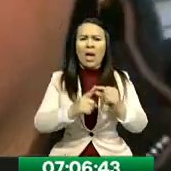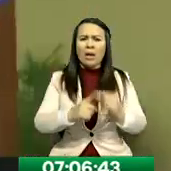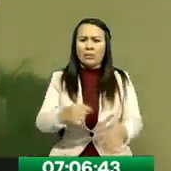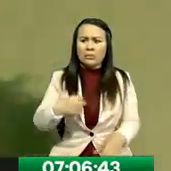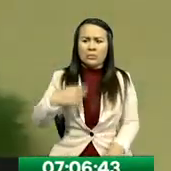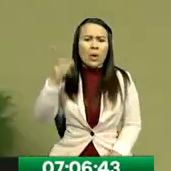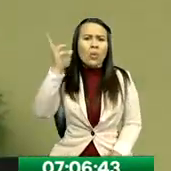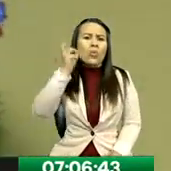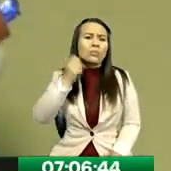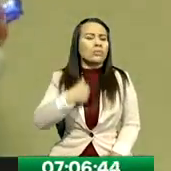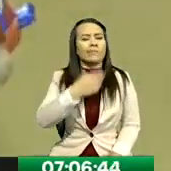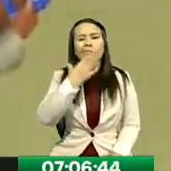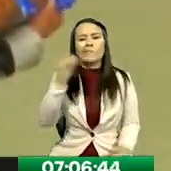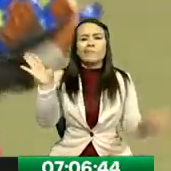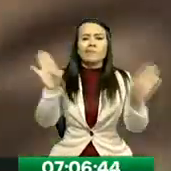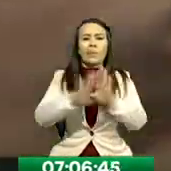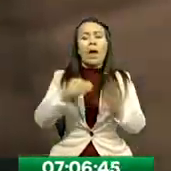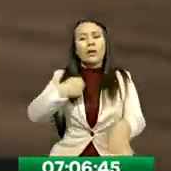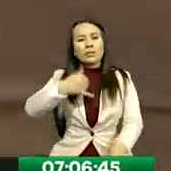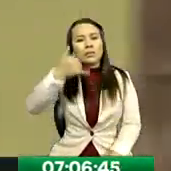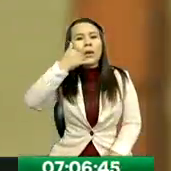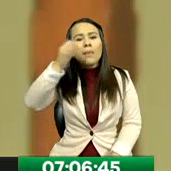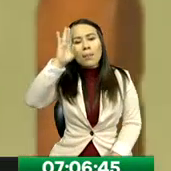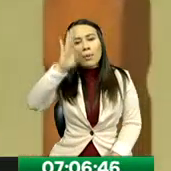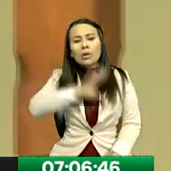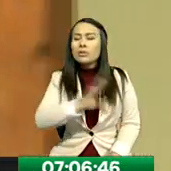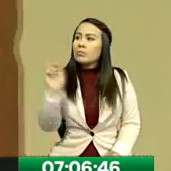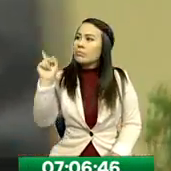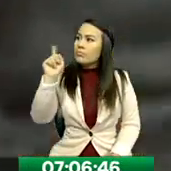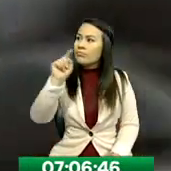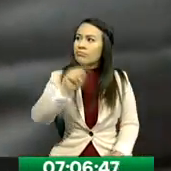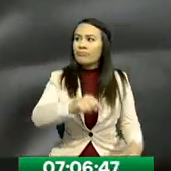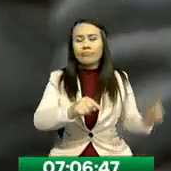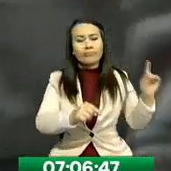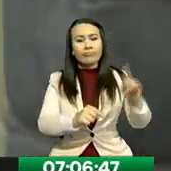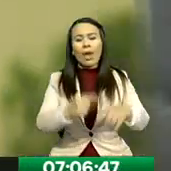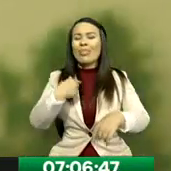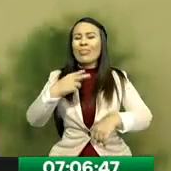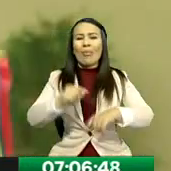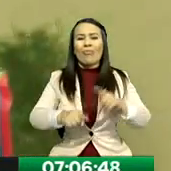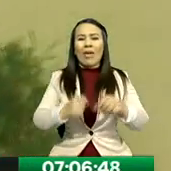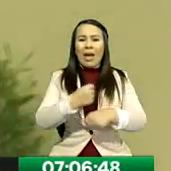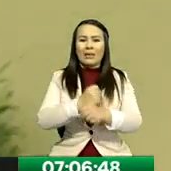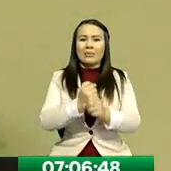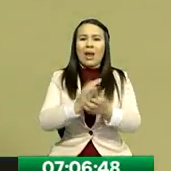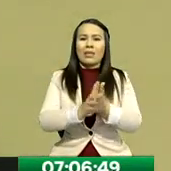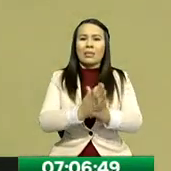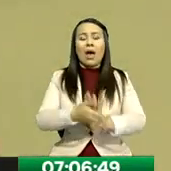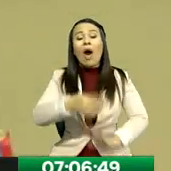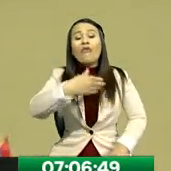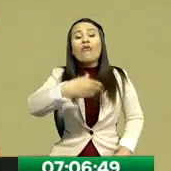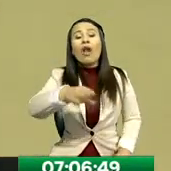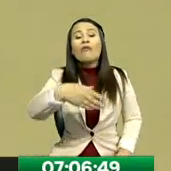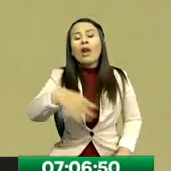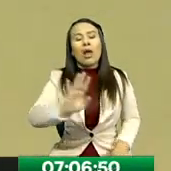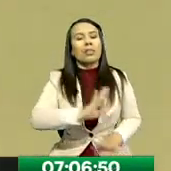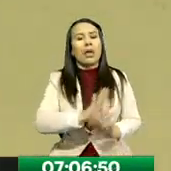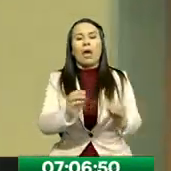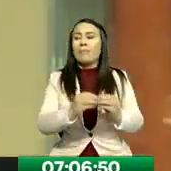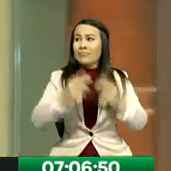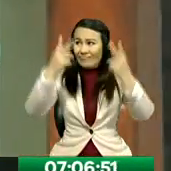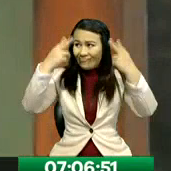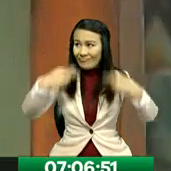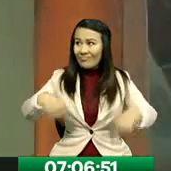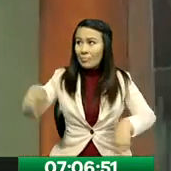fuertes ya. La policía ha llegado a los sitios de donde han pedido el auxilio correspondiente. No pueden hacer mucho, solo hacerla retirar del lugar. Su apariencia